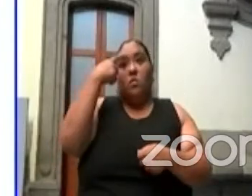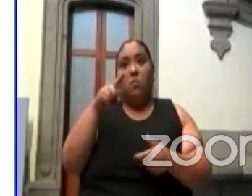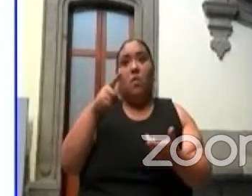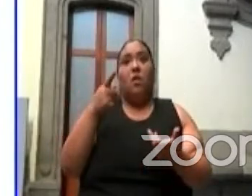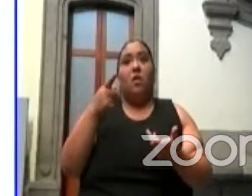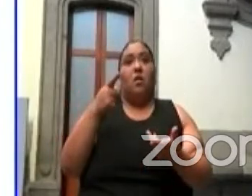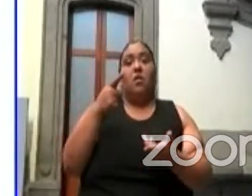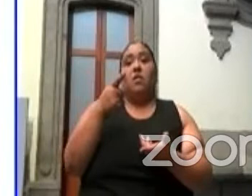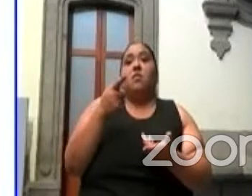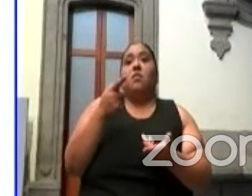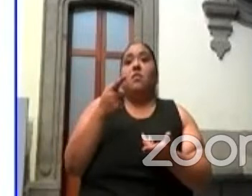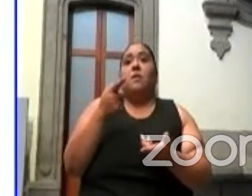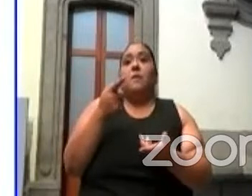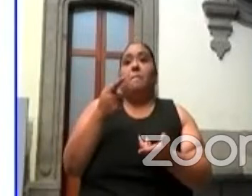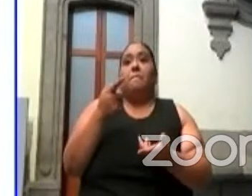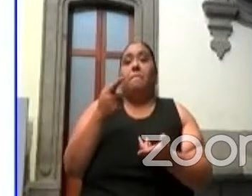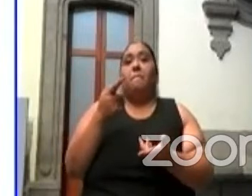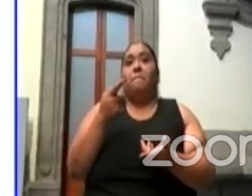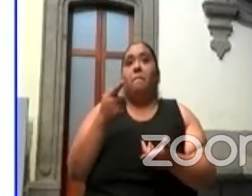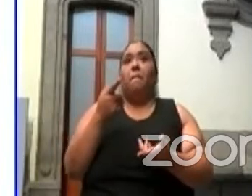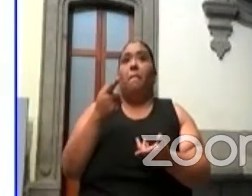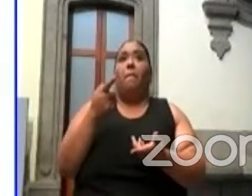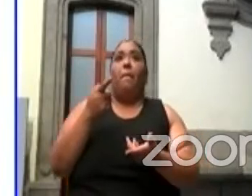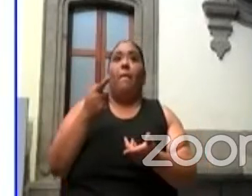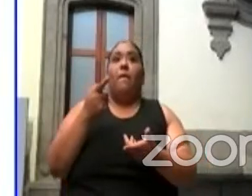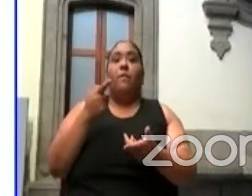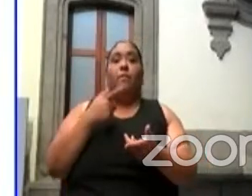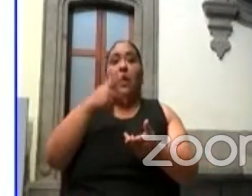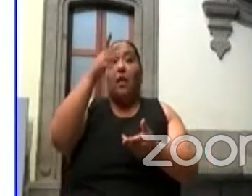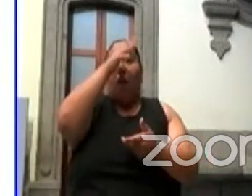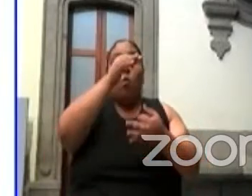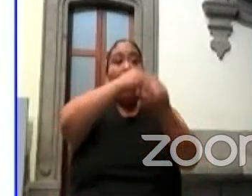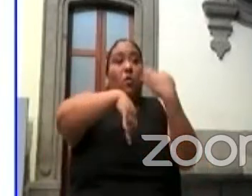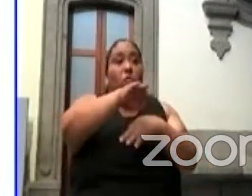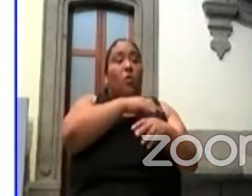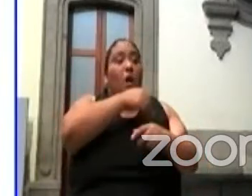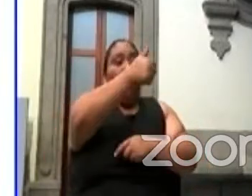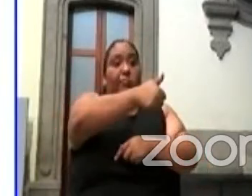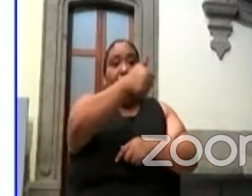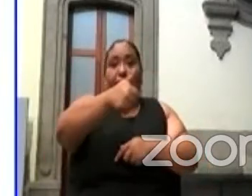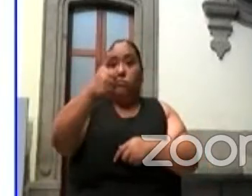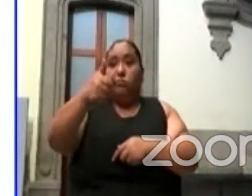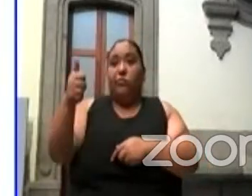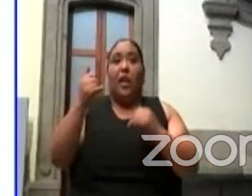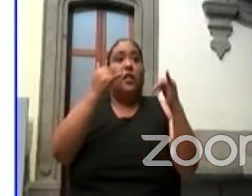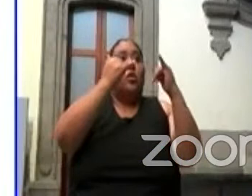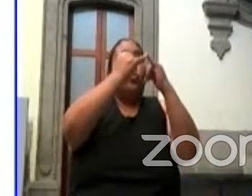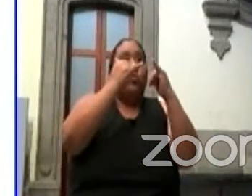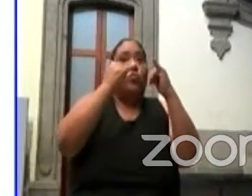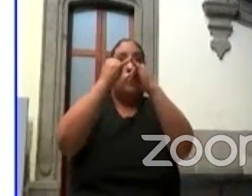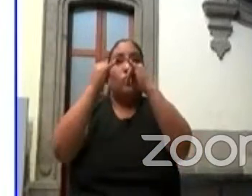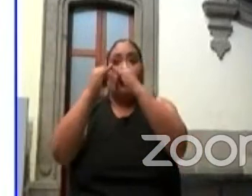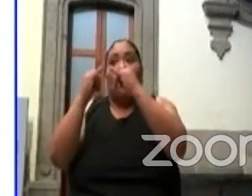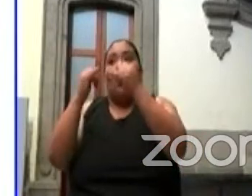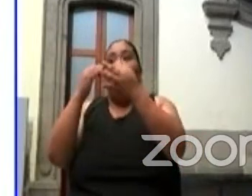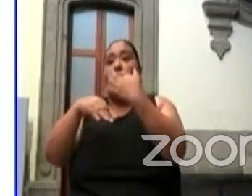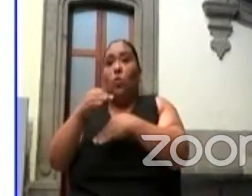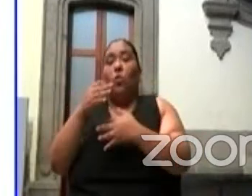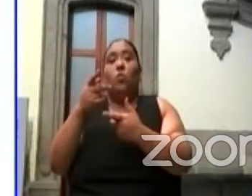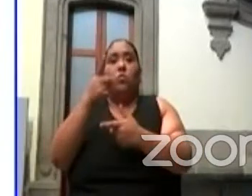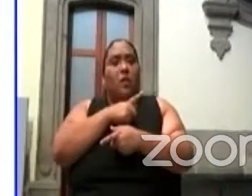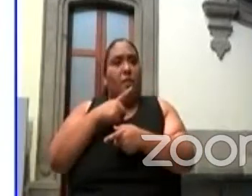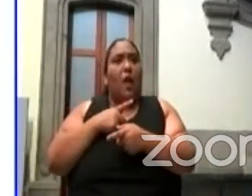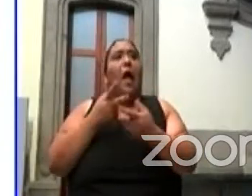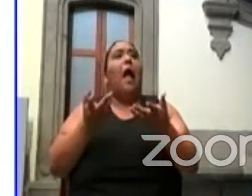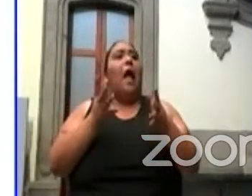para que de acuerdo a las competencias que tiene cada una de estas instancias, pues se involucren